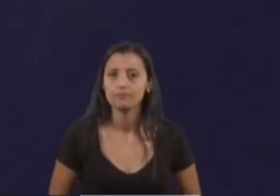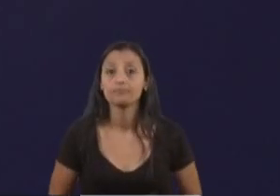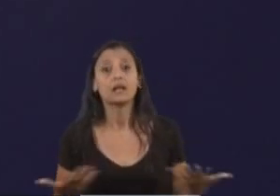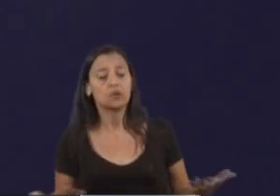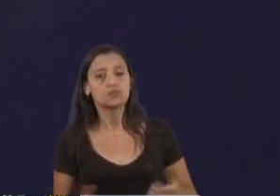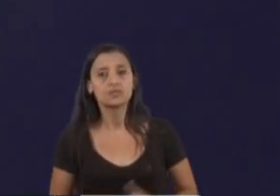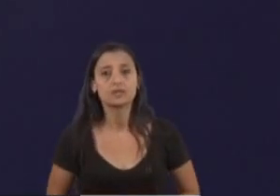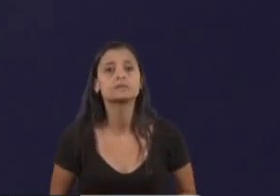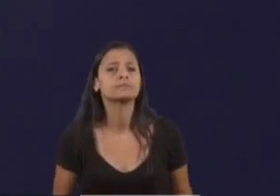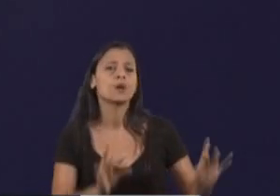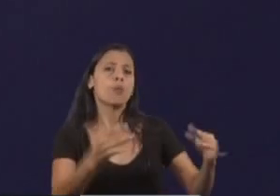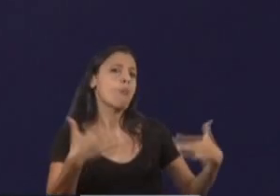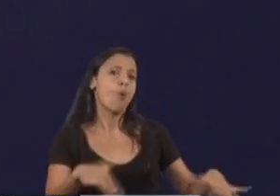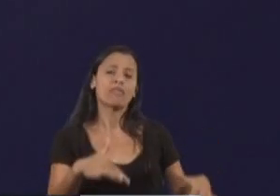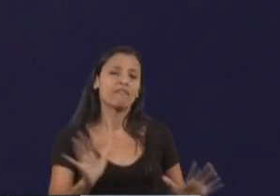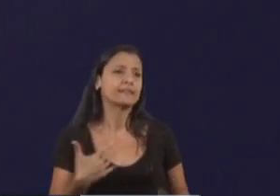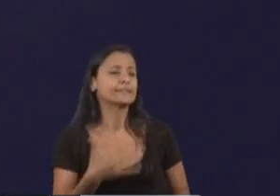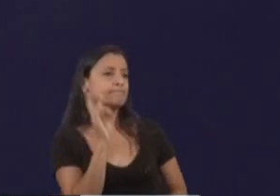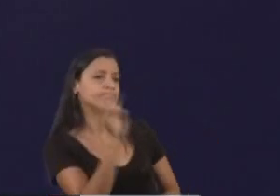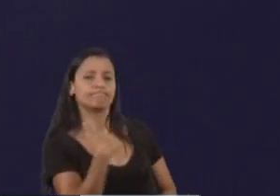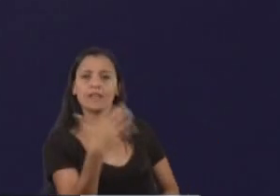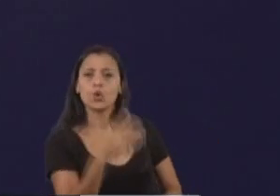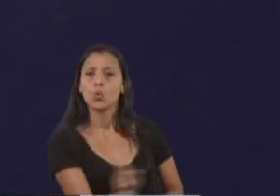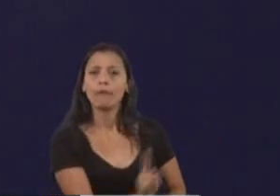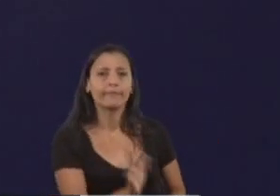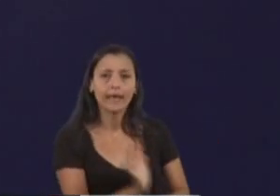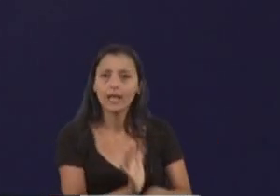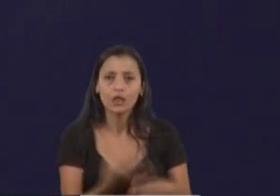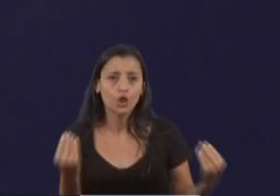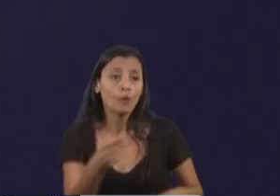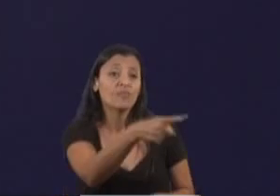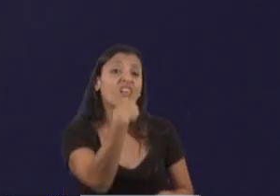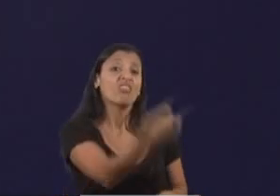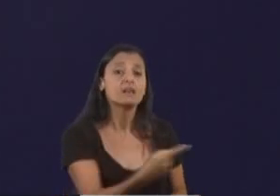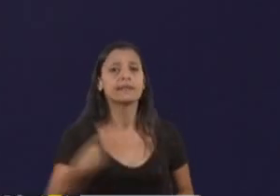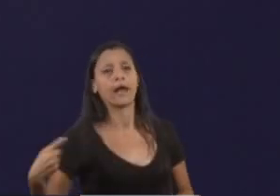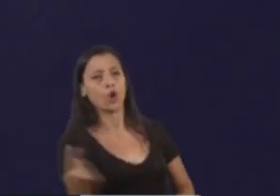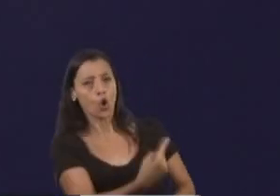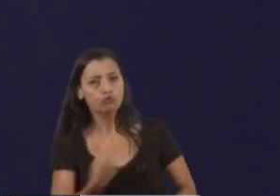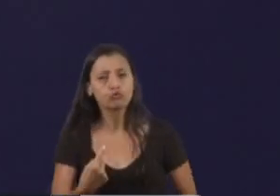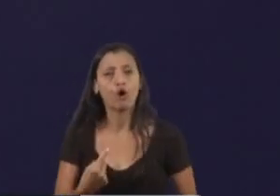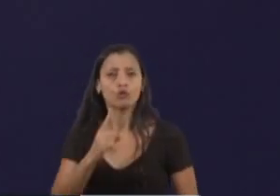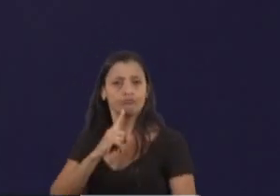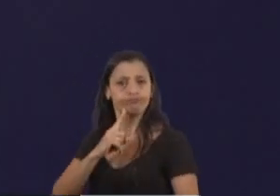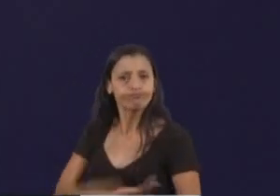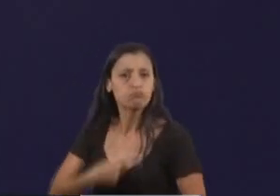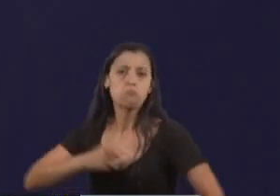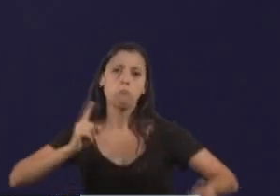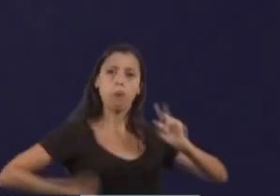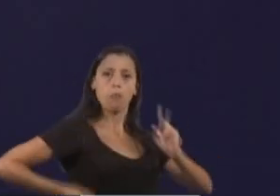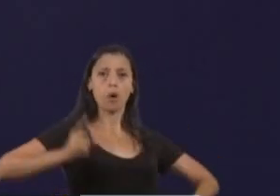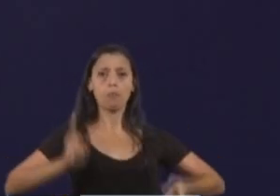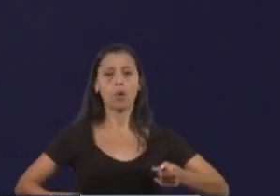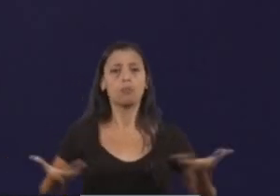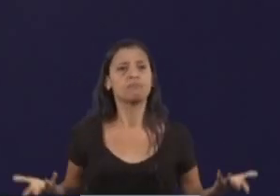Por lo tanto, es difícil comprender la definición de que tomamos una medida o nos tomamos una